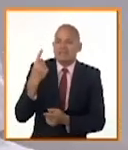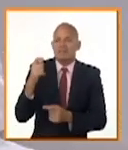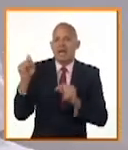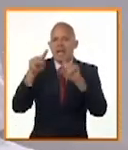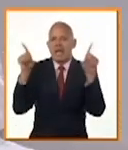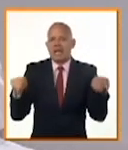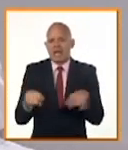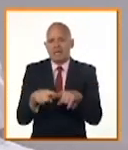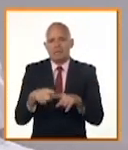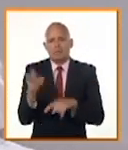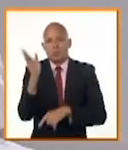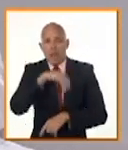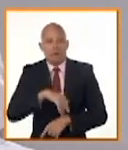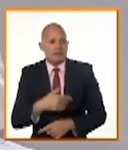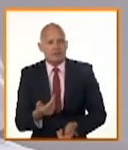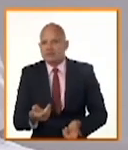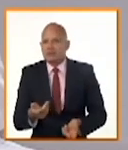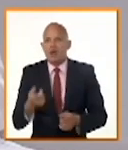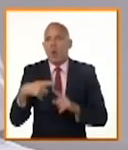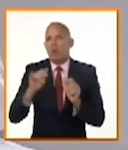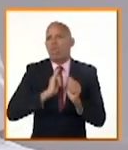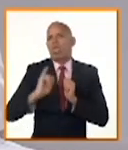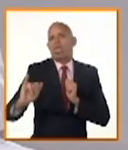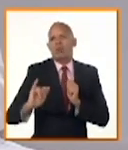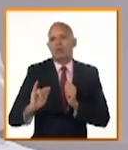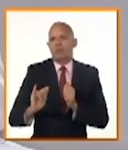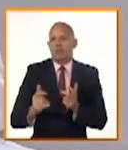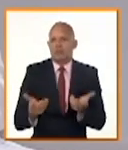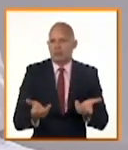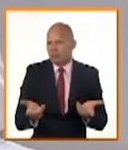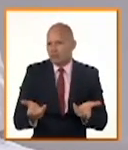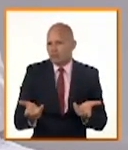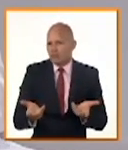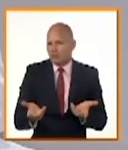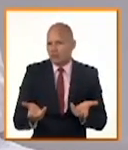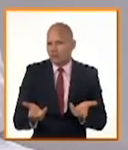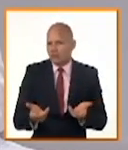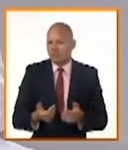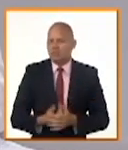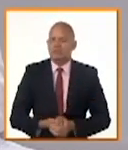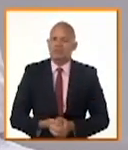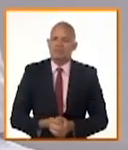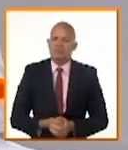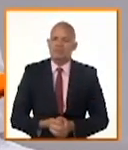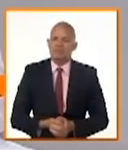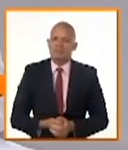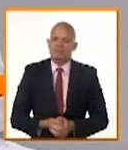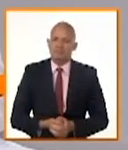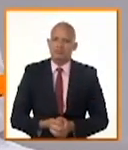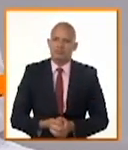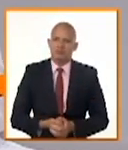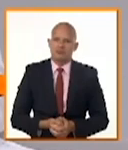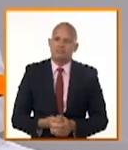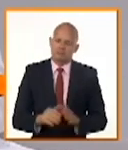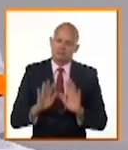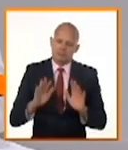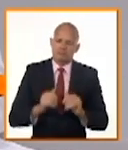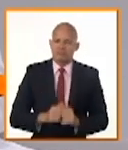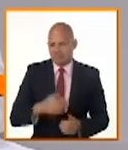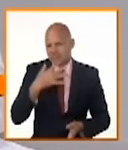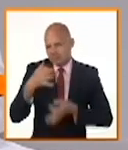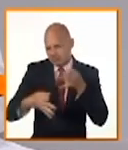a todos los televidentes y los revidentes no efectivamente la red de carrera automático un servicio que inició sus operaciones en el año